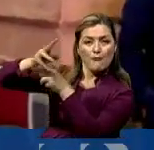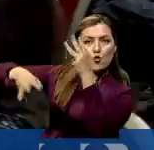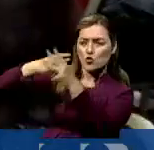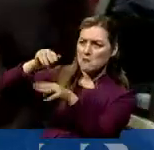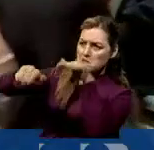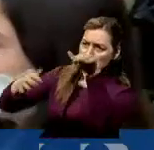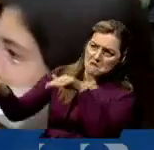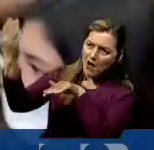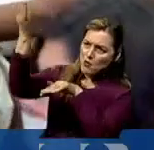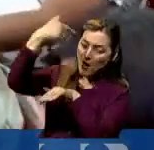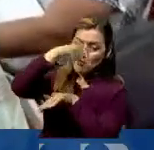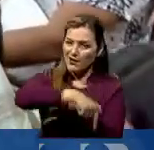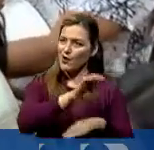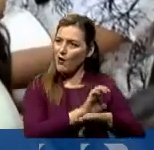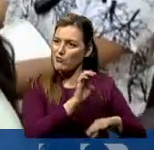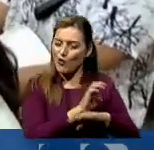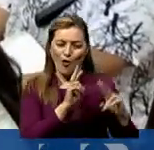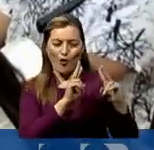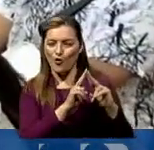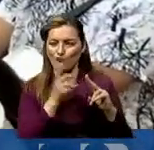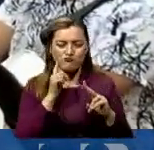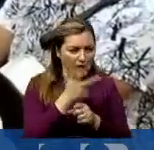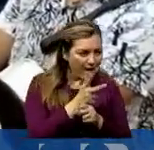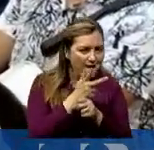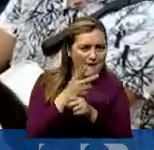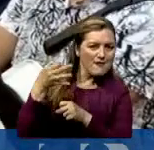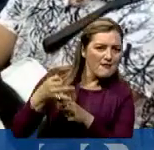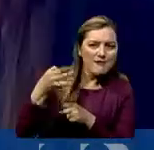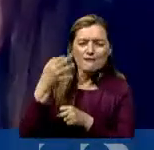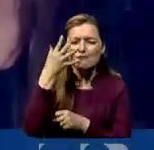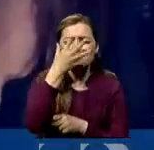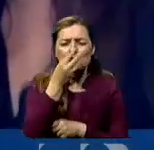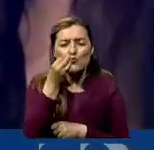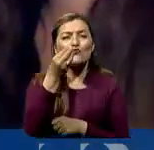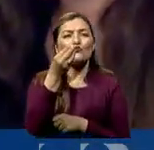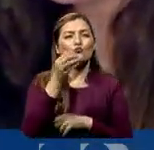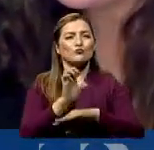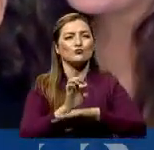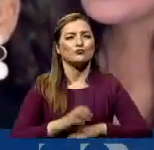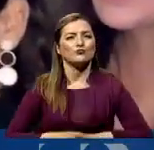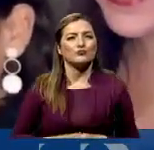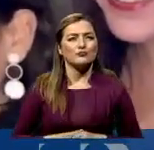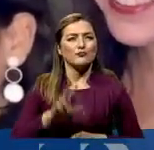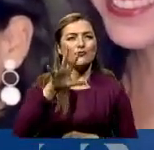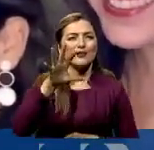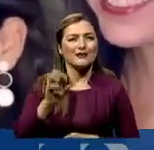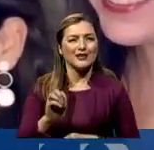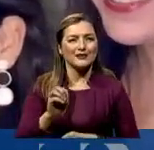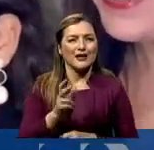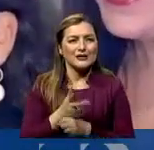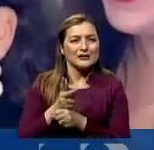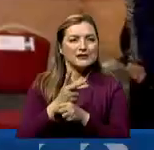del mundo a crear contenido de manera auténtica, original, genuina de nuestro país. Son 30 creadores de